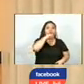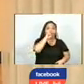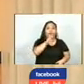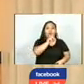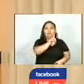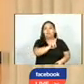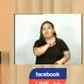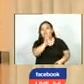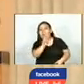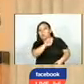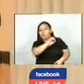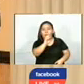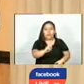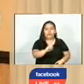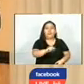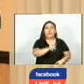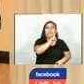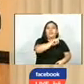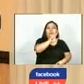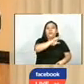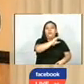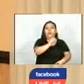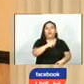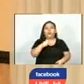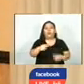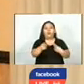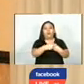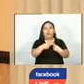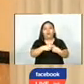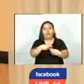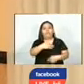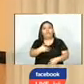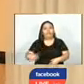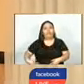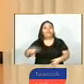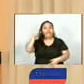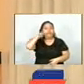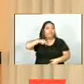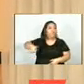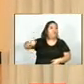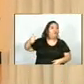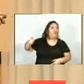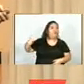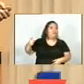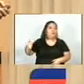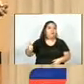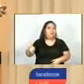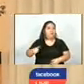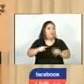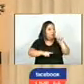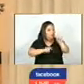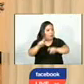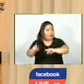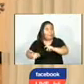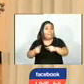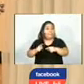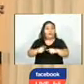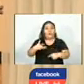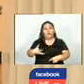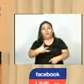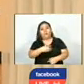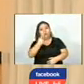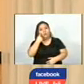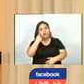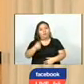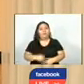un 2 y un 3% ARENA. Nayib Bukele tiene una aprobación muy alta. Y lo que estamos observando aquí,